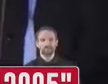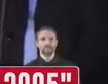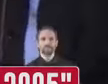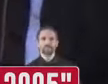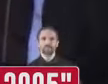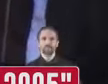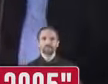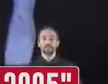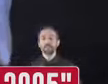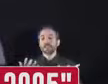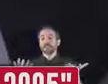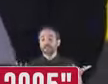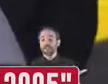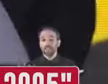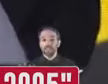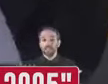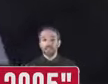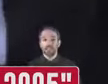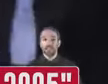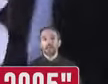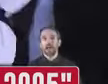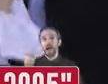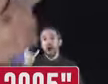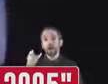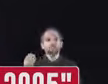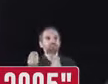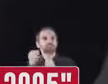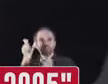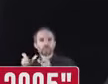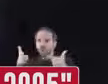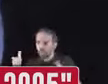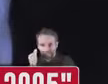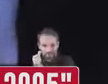y ya teníamos dos dígitos y además